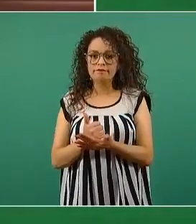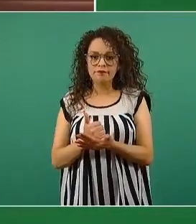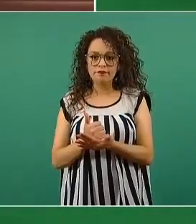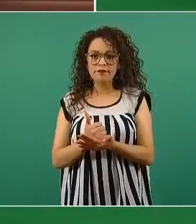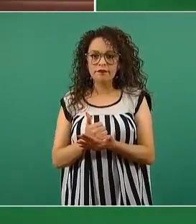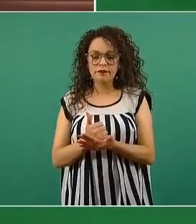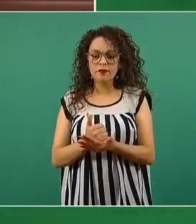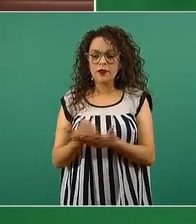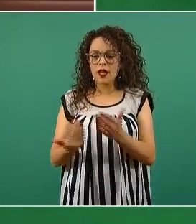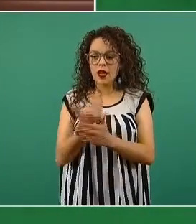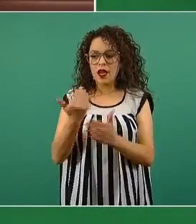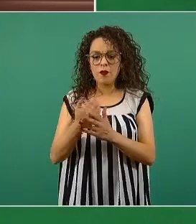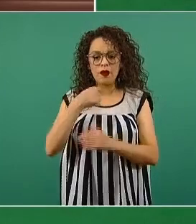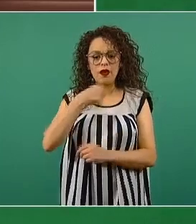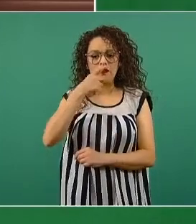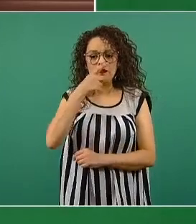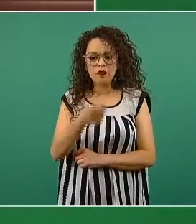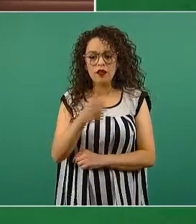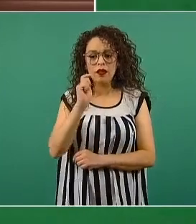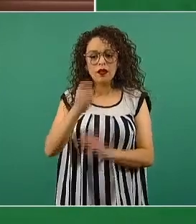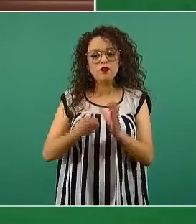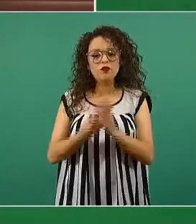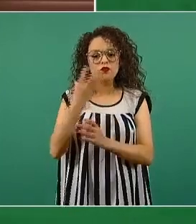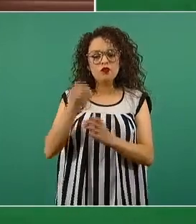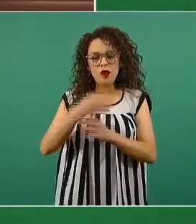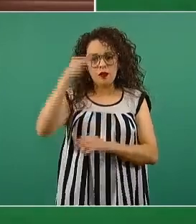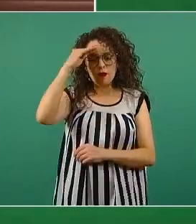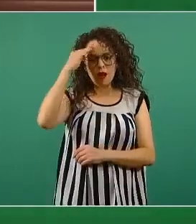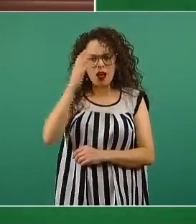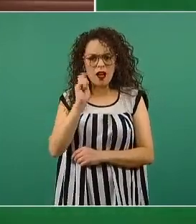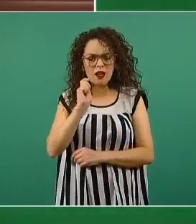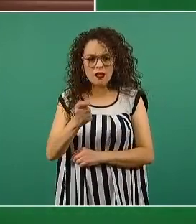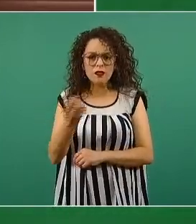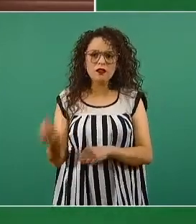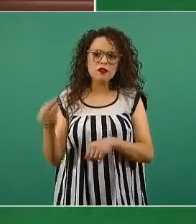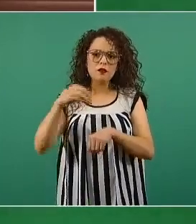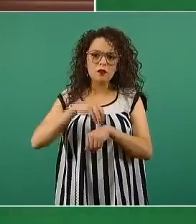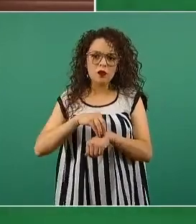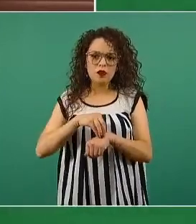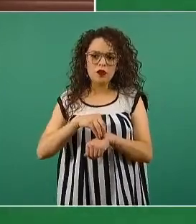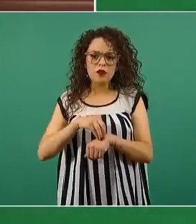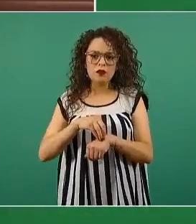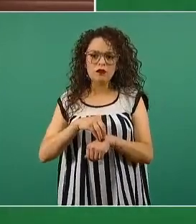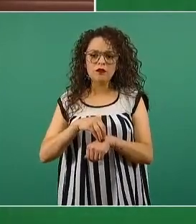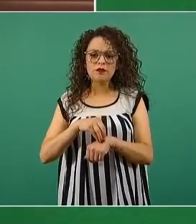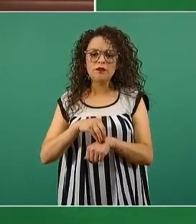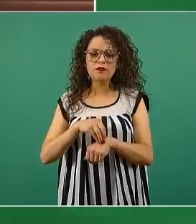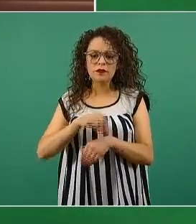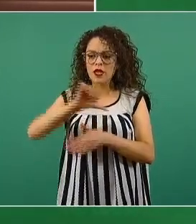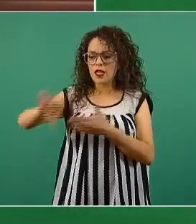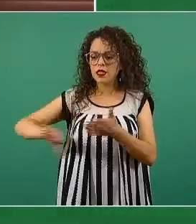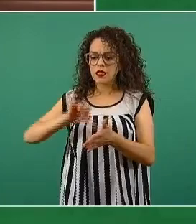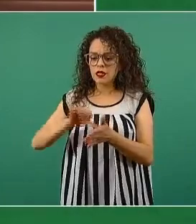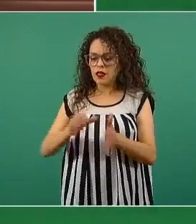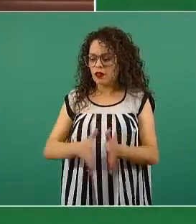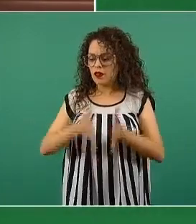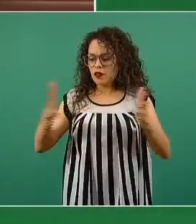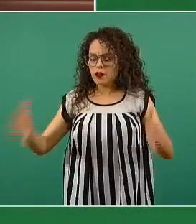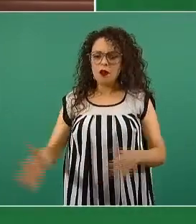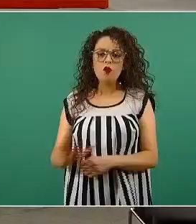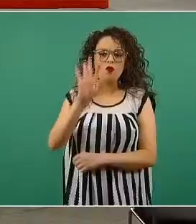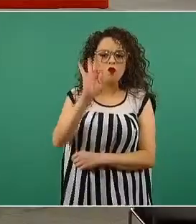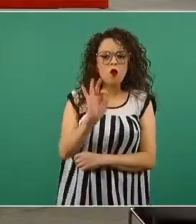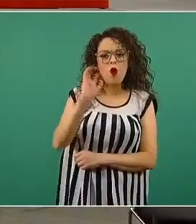como lo comenté en la mañana, es el poder tener en la instalación de estos macro megacentros de más de 40,